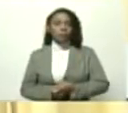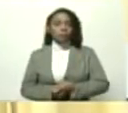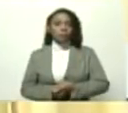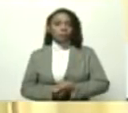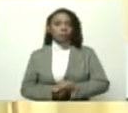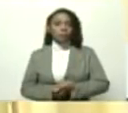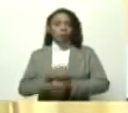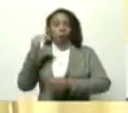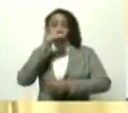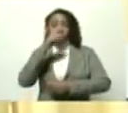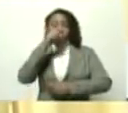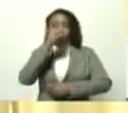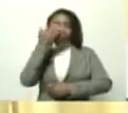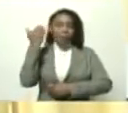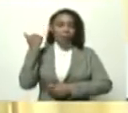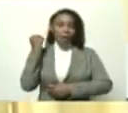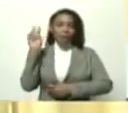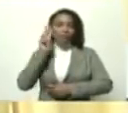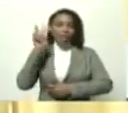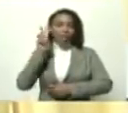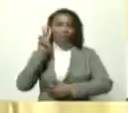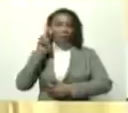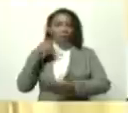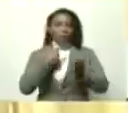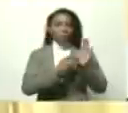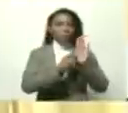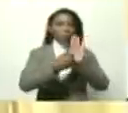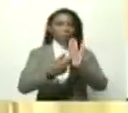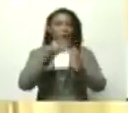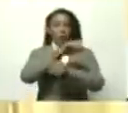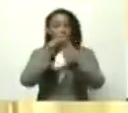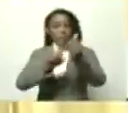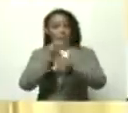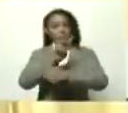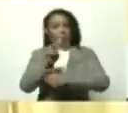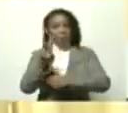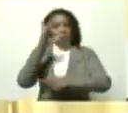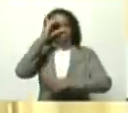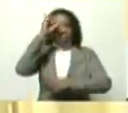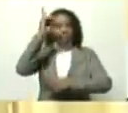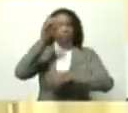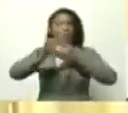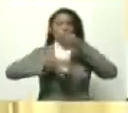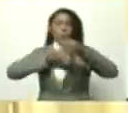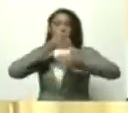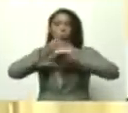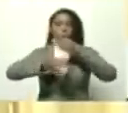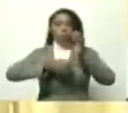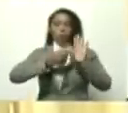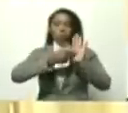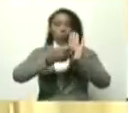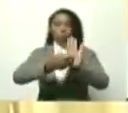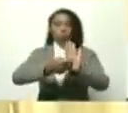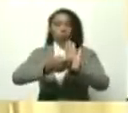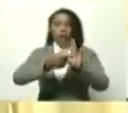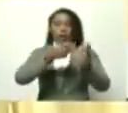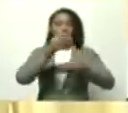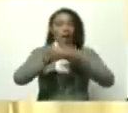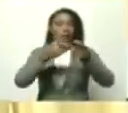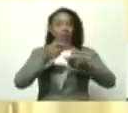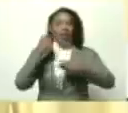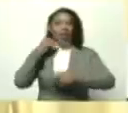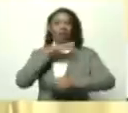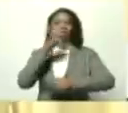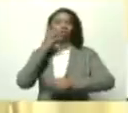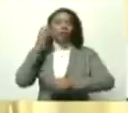En octubre del año pasado, Venezuela planteó, bueno, la vicepresidenta Delcy Rodríguez planteó llevar a Iván Duque a